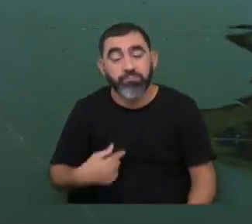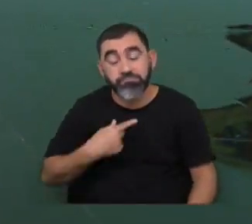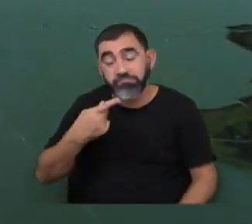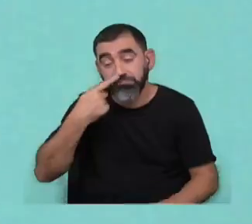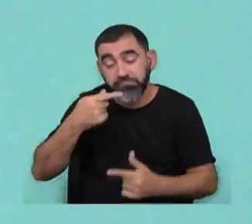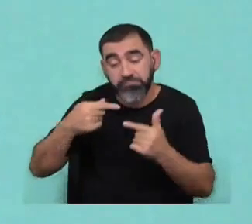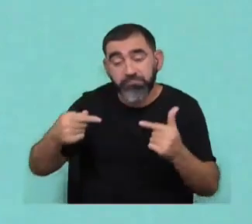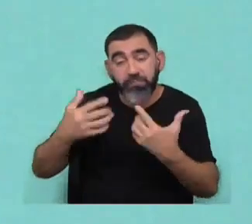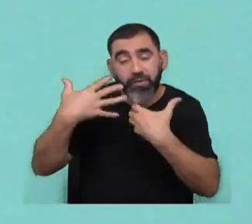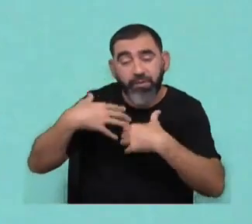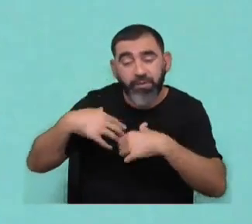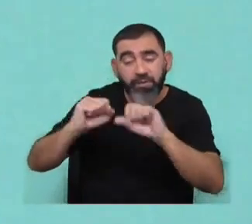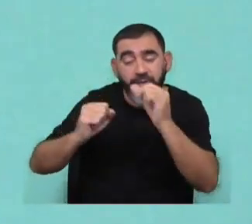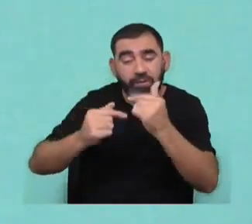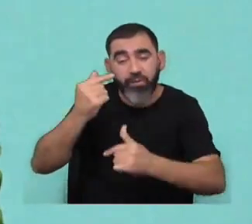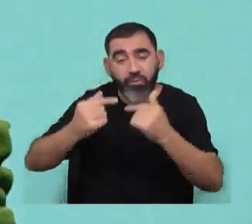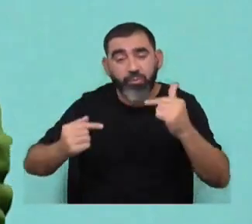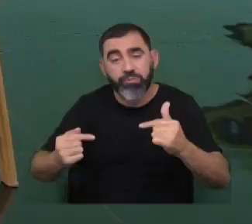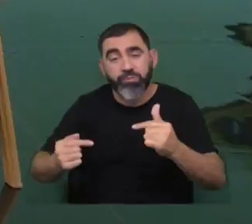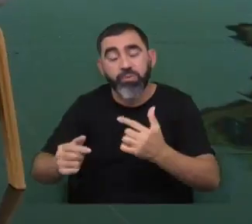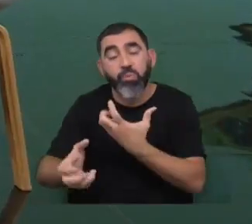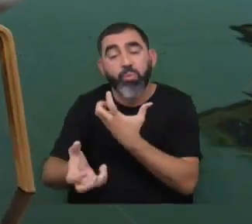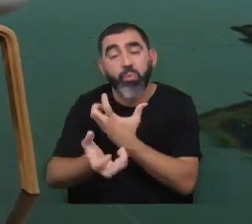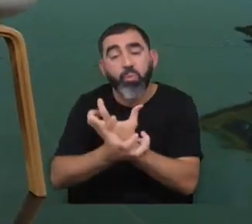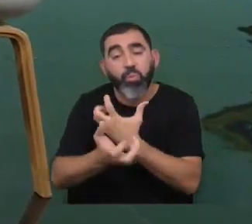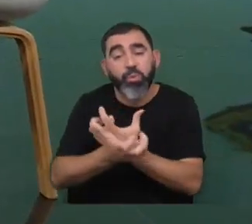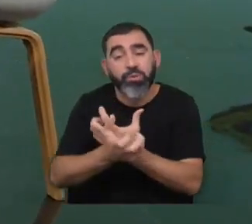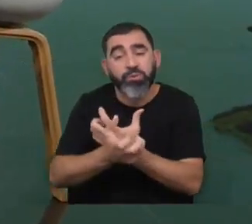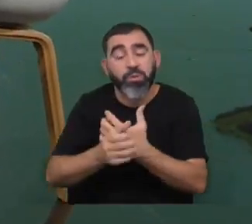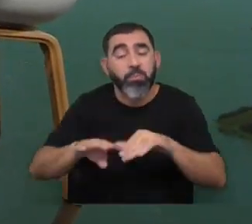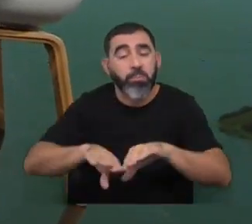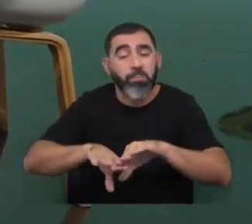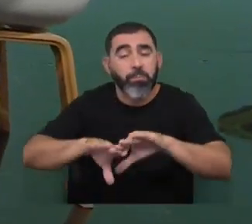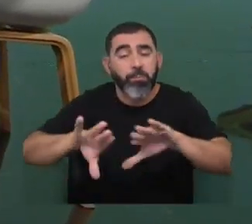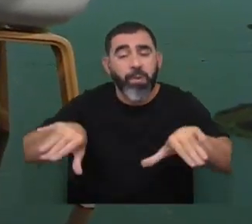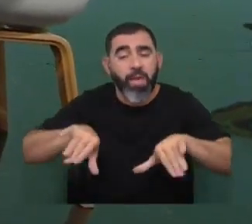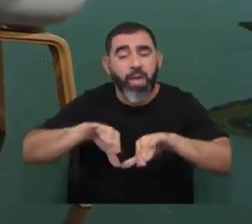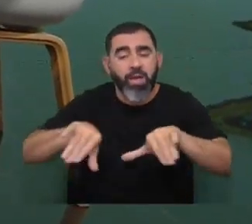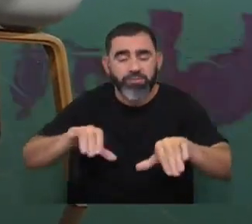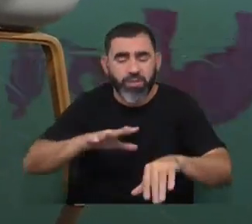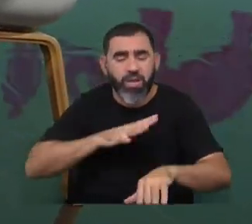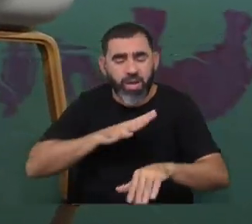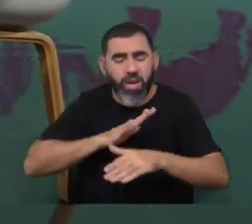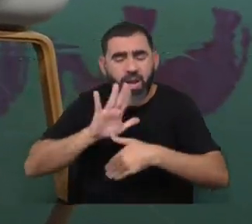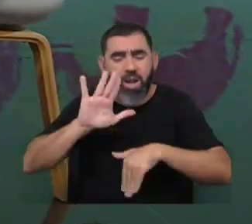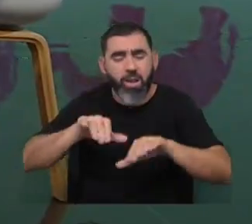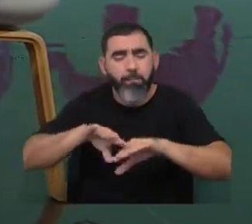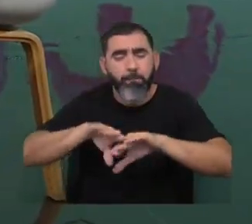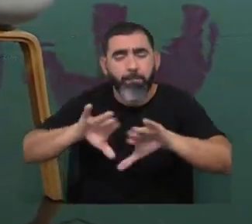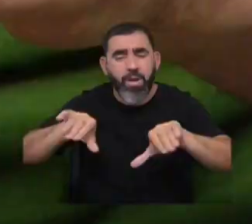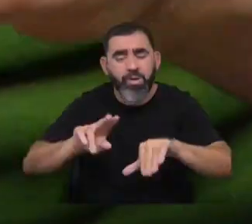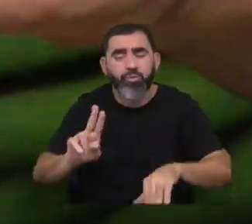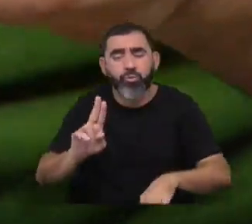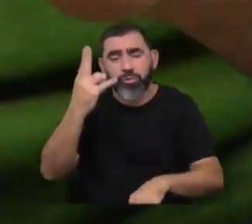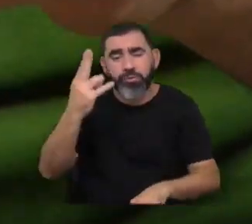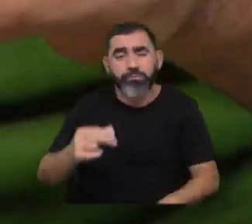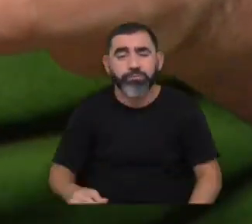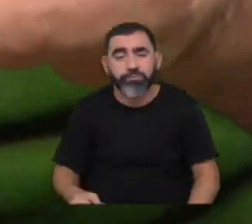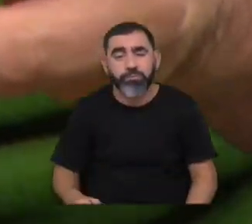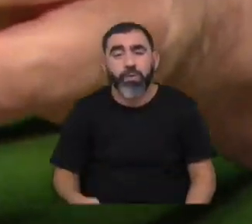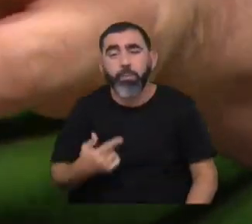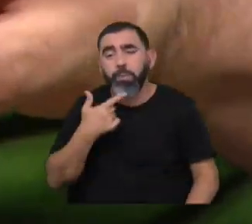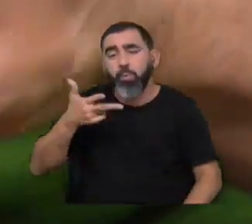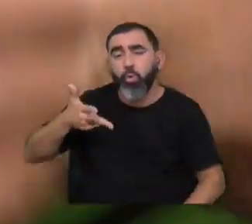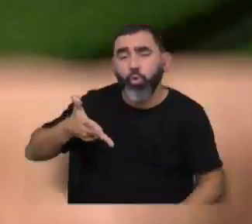interesar, empieza a descubrir cosas. Y estos son fósiles que aparecen en todas las playas. No sé si todas, pero la gran mayoría de las playas del Uruguay, por ejemplo, la costa de